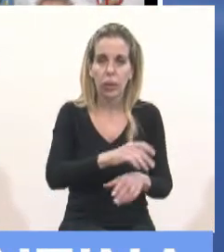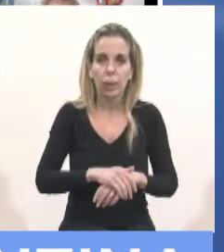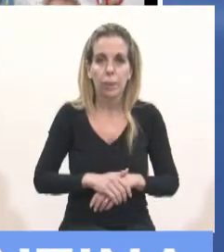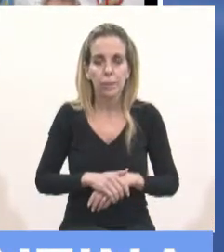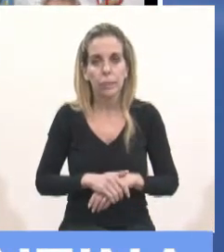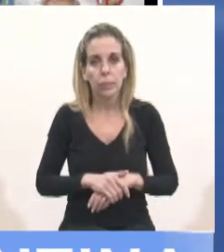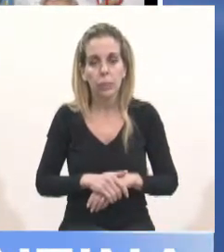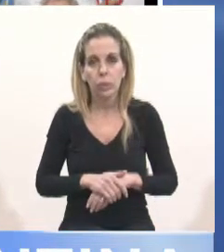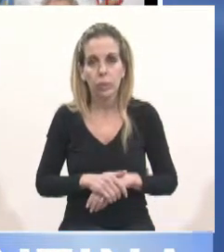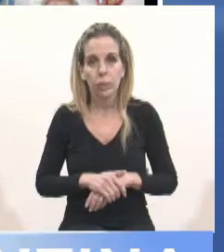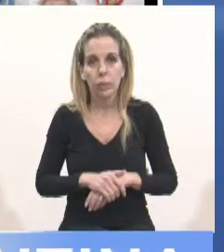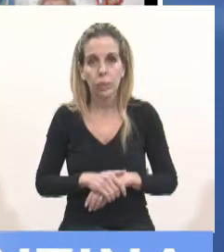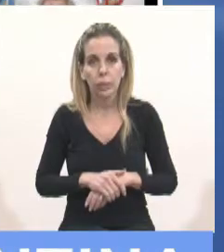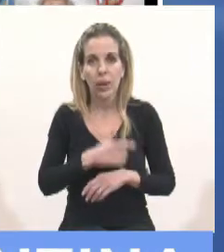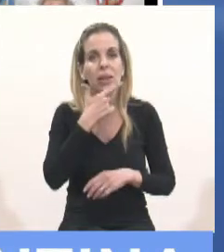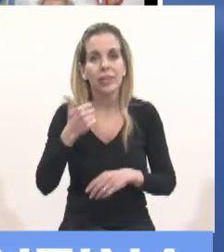del presidente Adolfo,